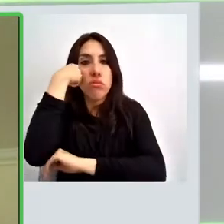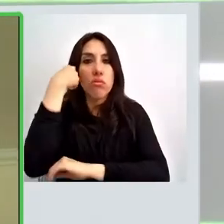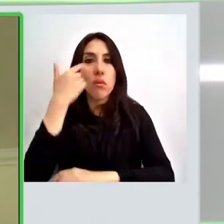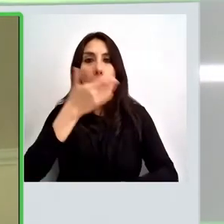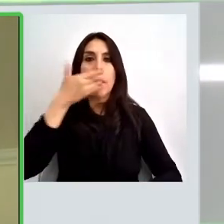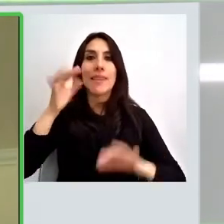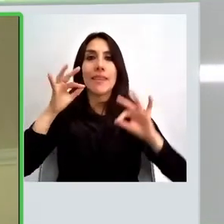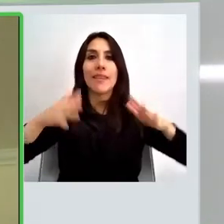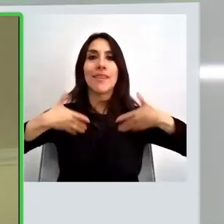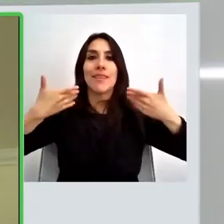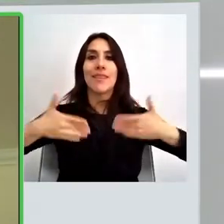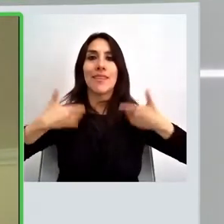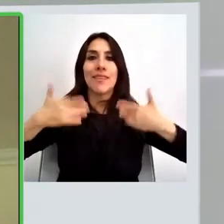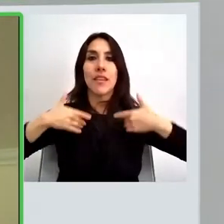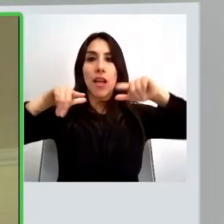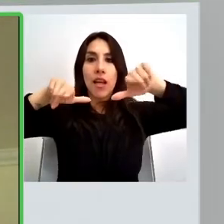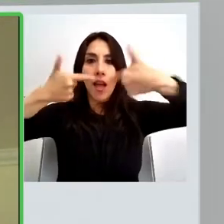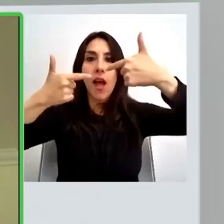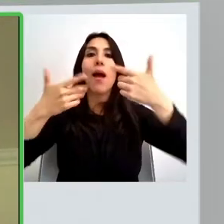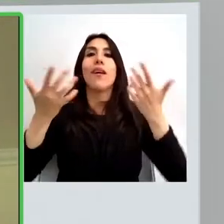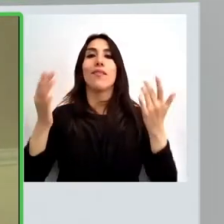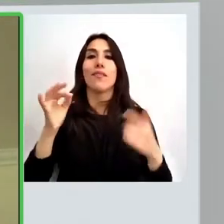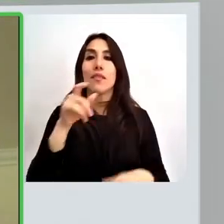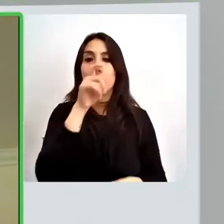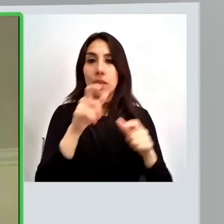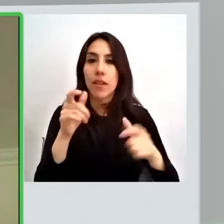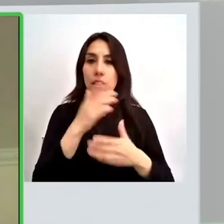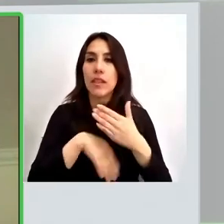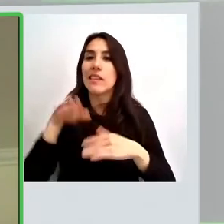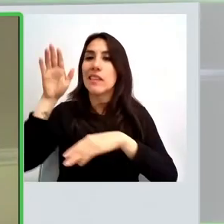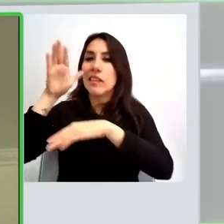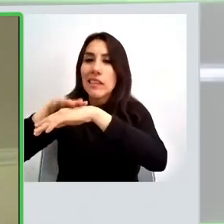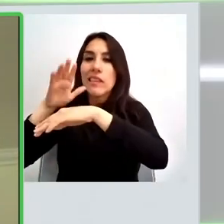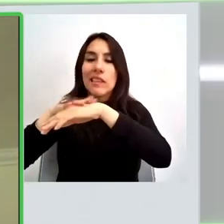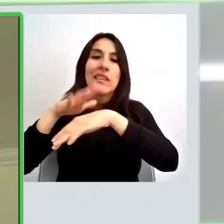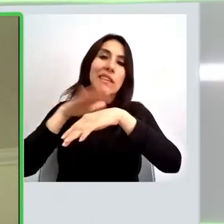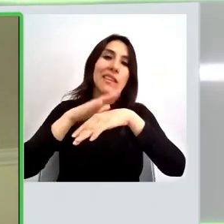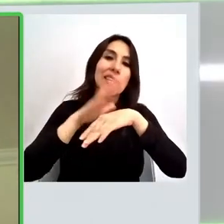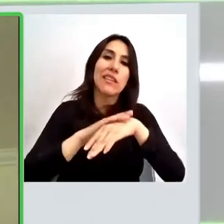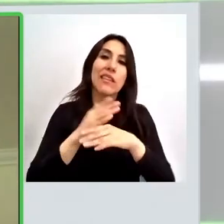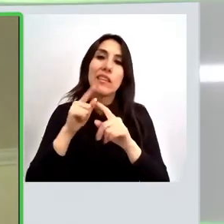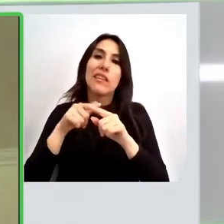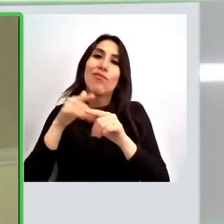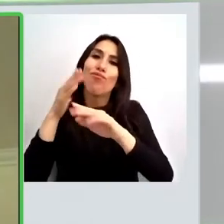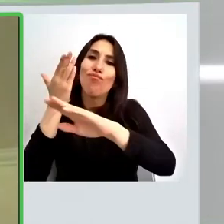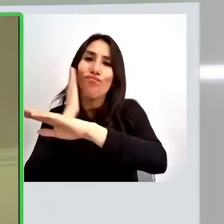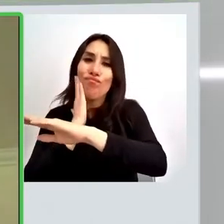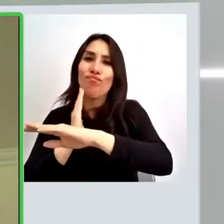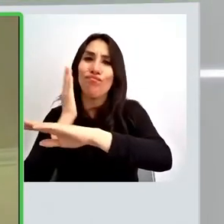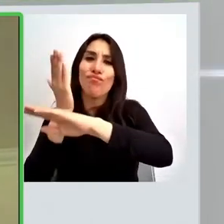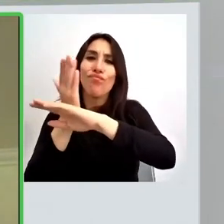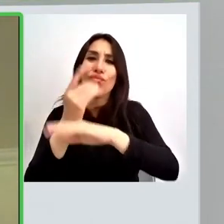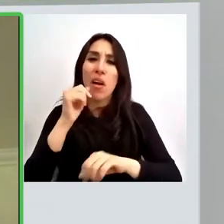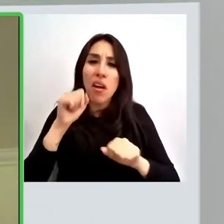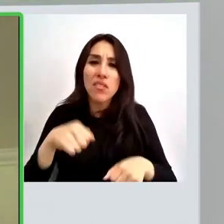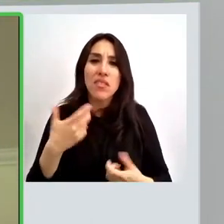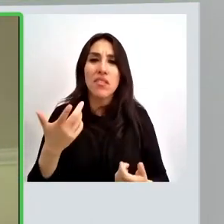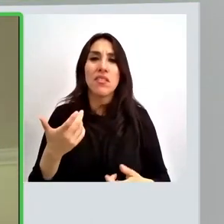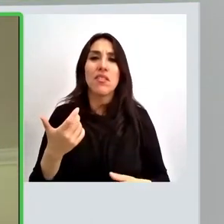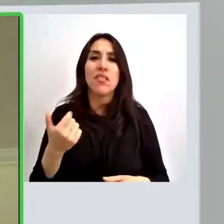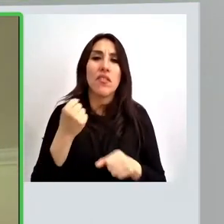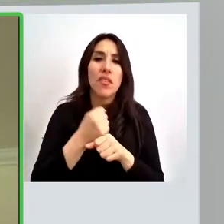estado pidiendo por años trabajar de manera remota y siempre les decían que no entonces ahora hay una nueva oportunidad a nivel